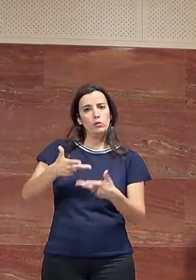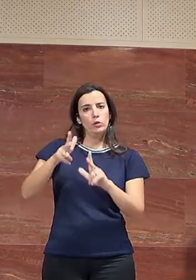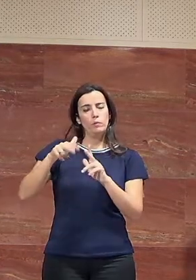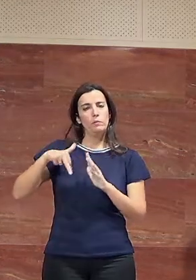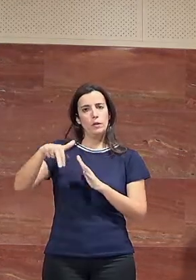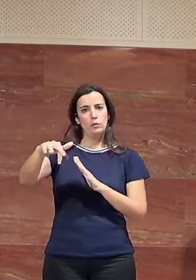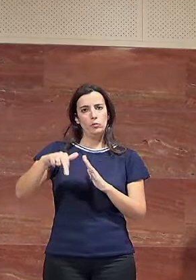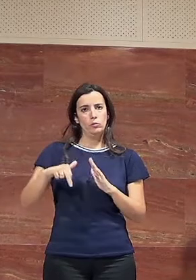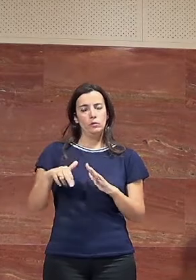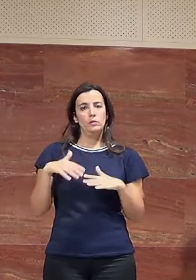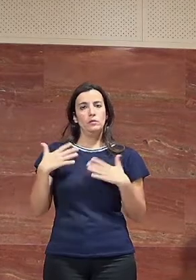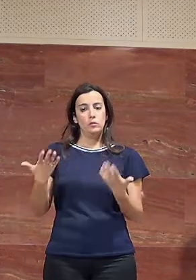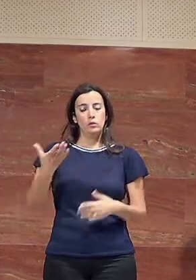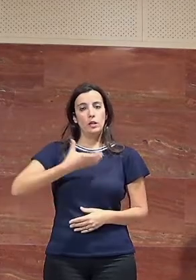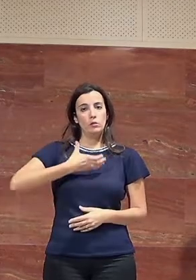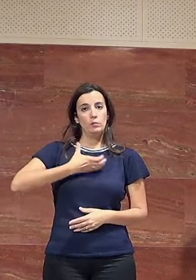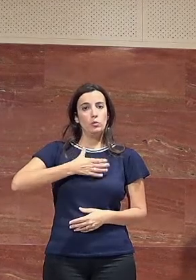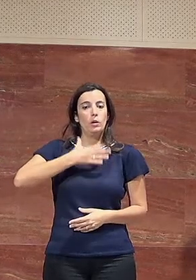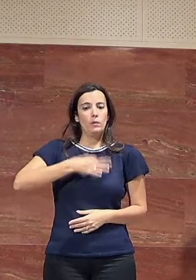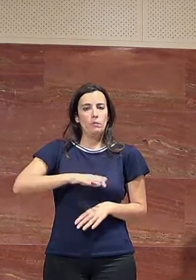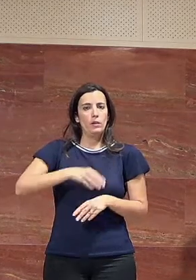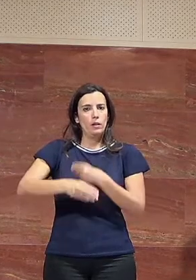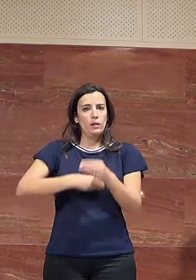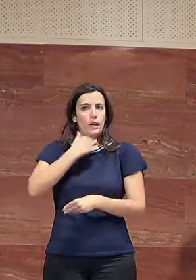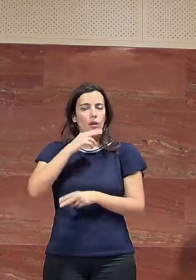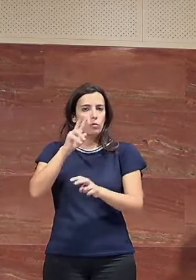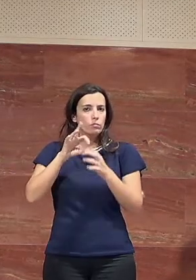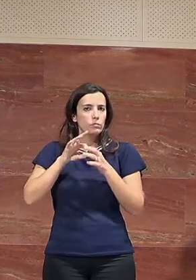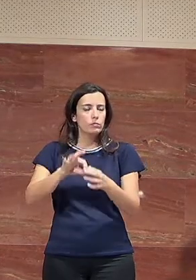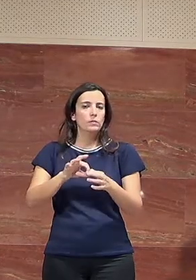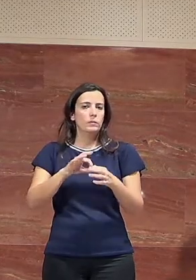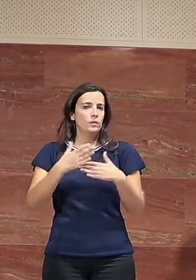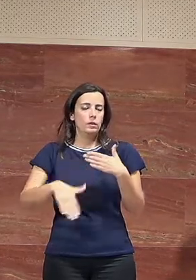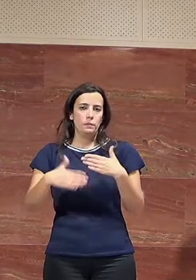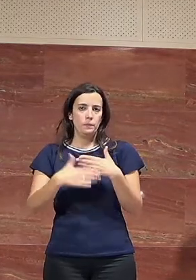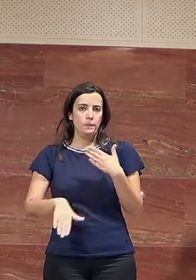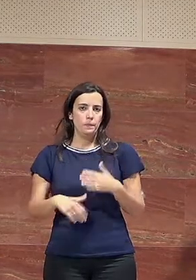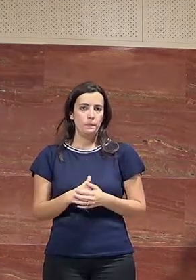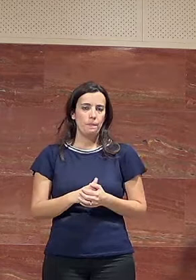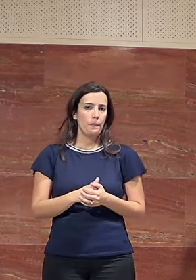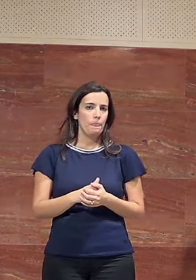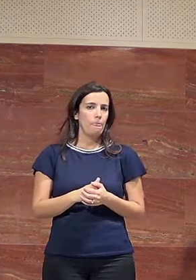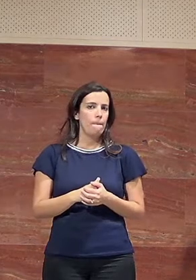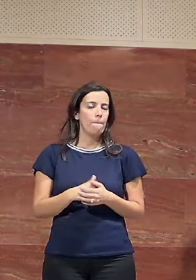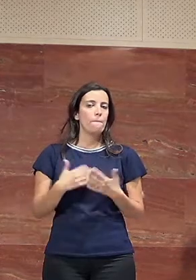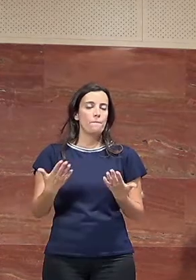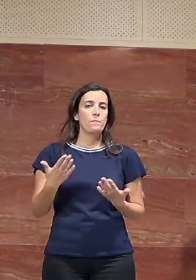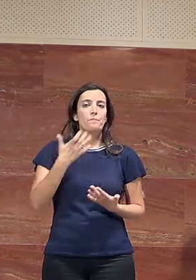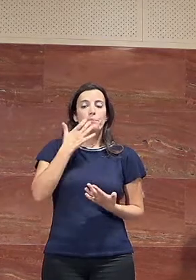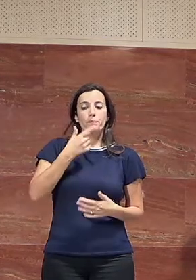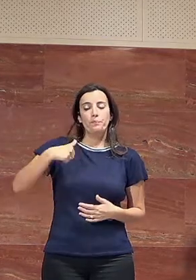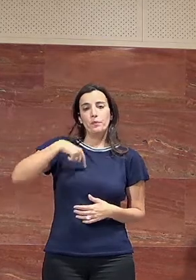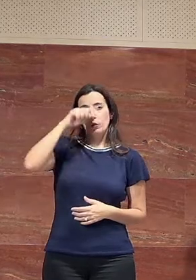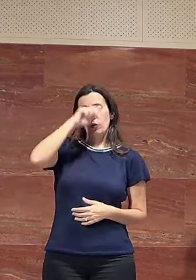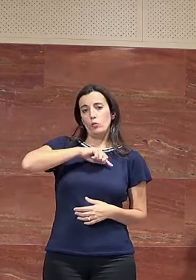la capacidad que pueda tener el ayuntamiento para intervenir en todo eso es limitada. Entonces, si no somos conscientes de que